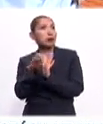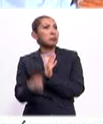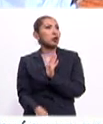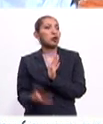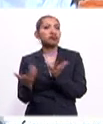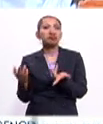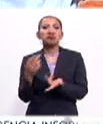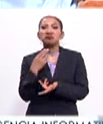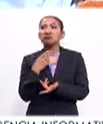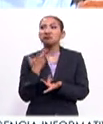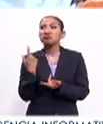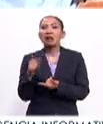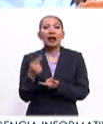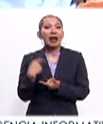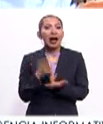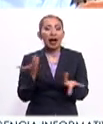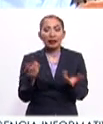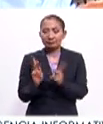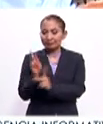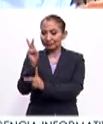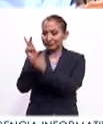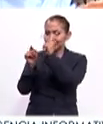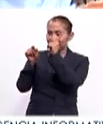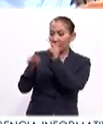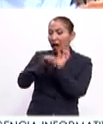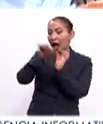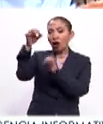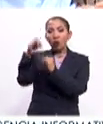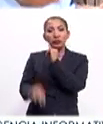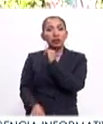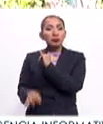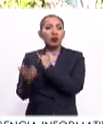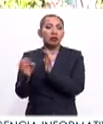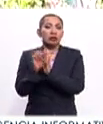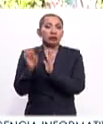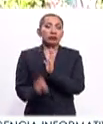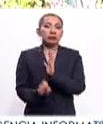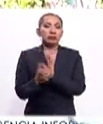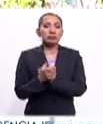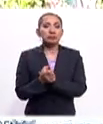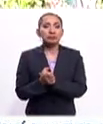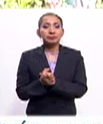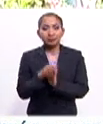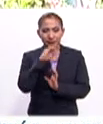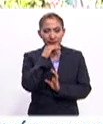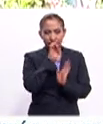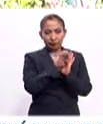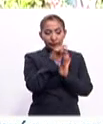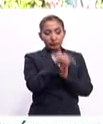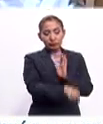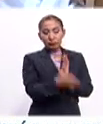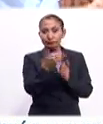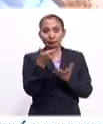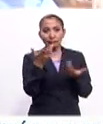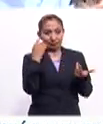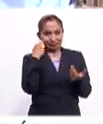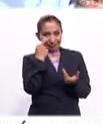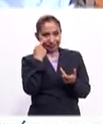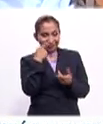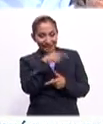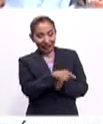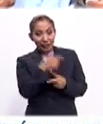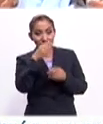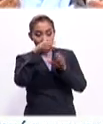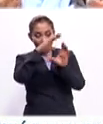desde que empieza a crecer la planta hasta el final, ¿no? Es decir, pero en el caso del maíz, bueno, es la locura, porque